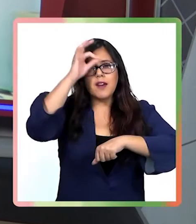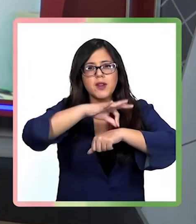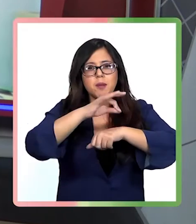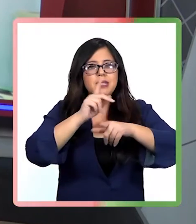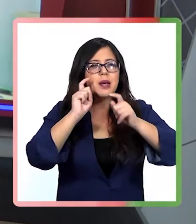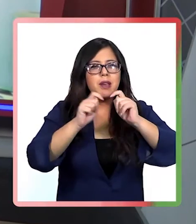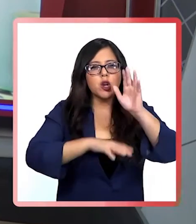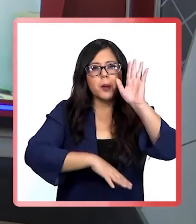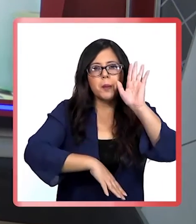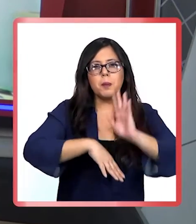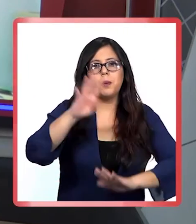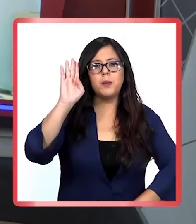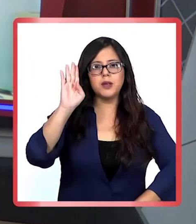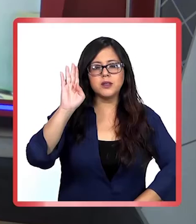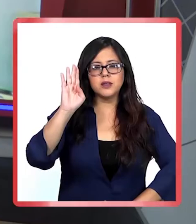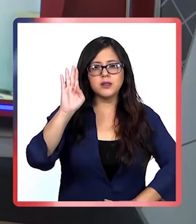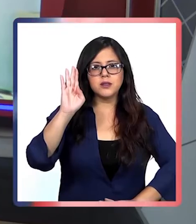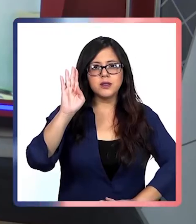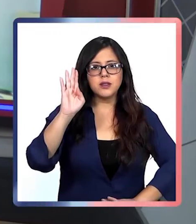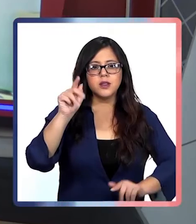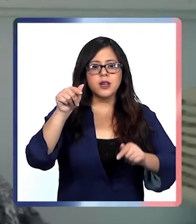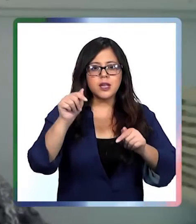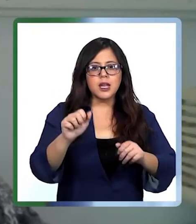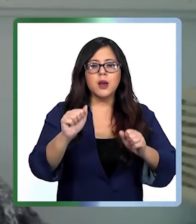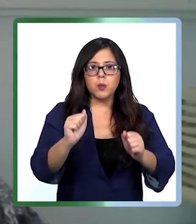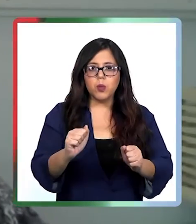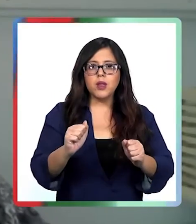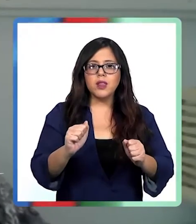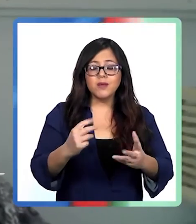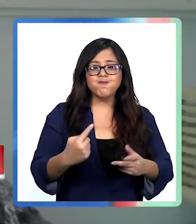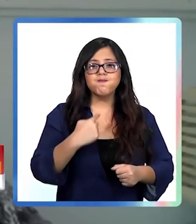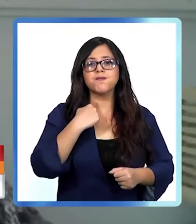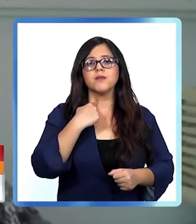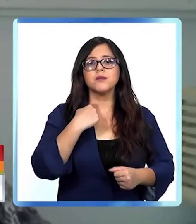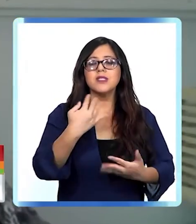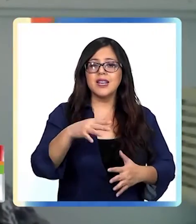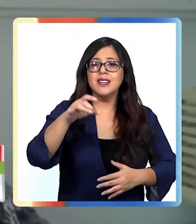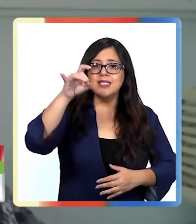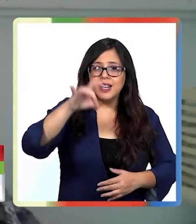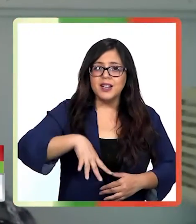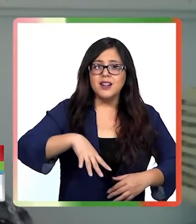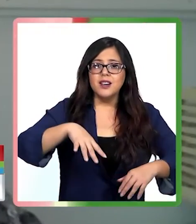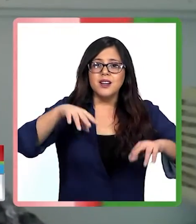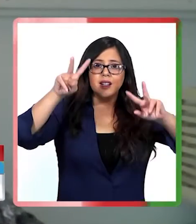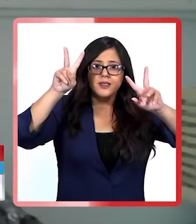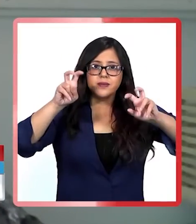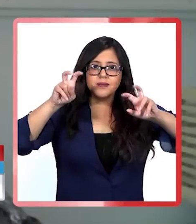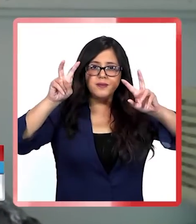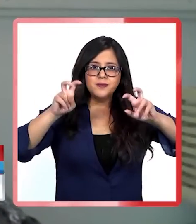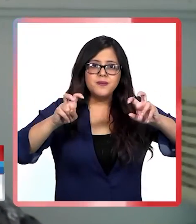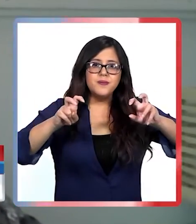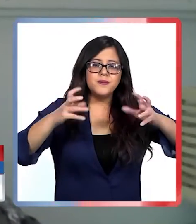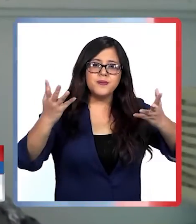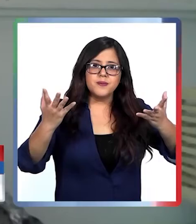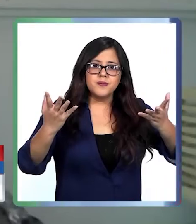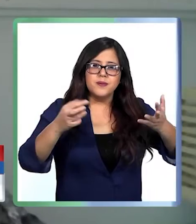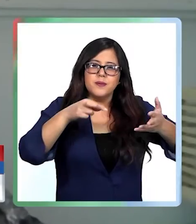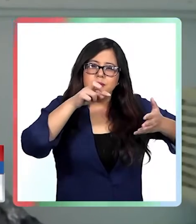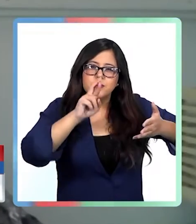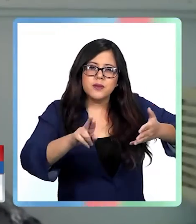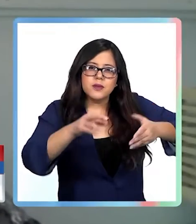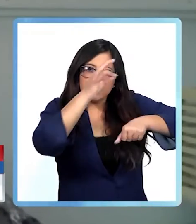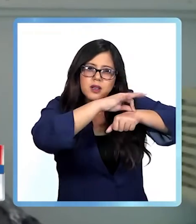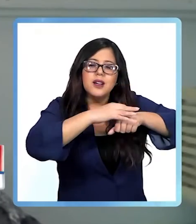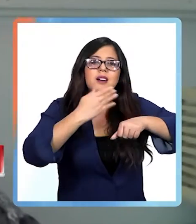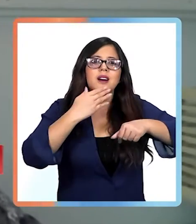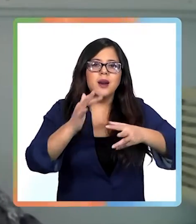enfermarse, que es bastante más alto y que puede traer bastante más consecuencias. Ya sabemos, no solo el episodio agudo, crítico, sino también